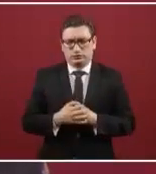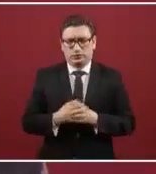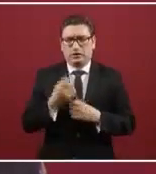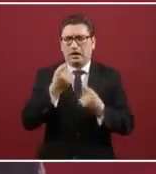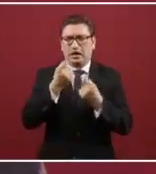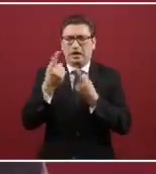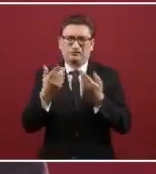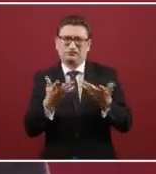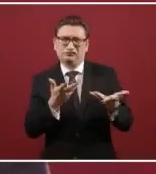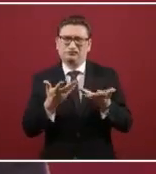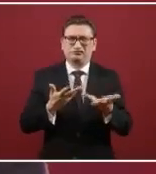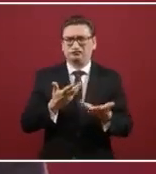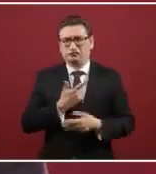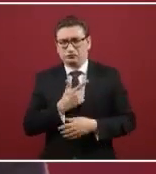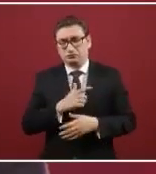mucha polémica,